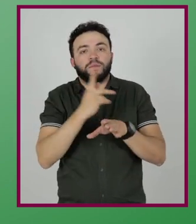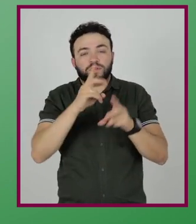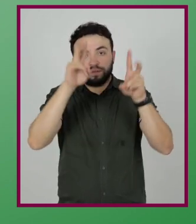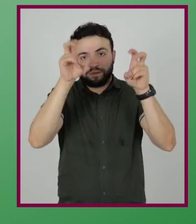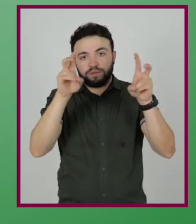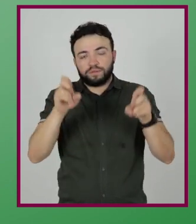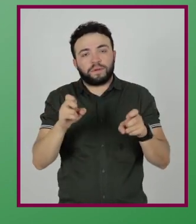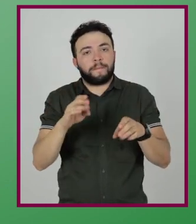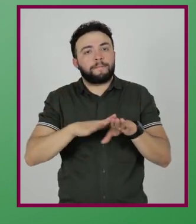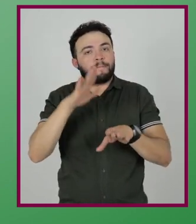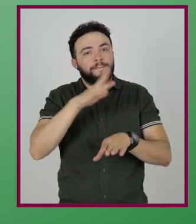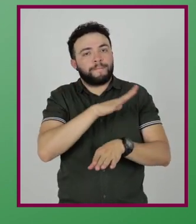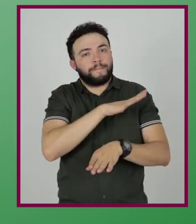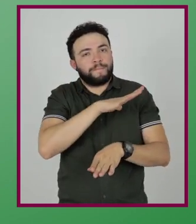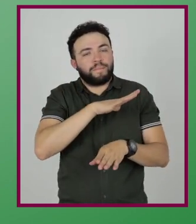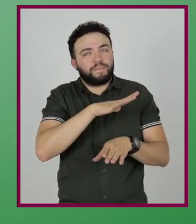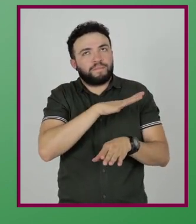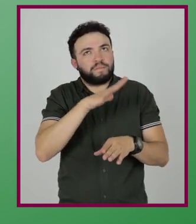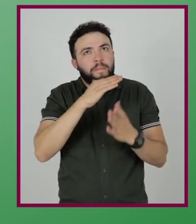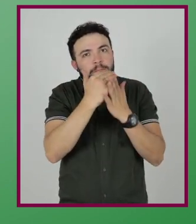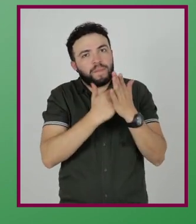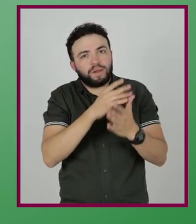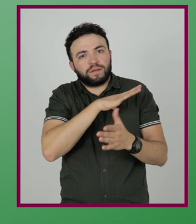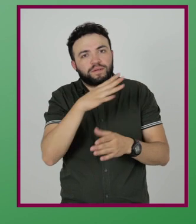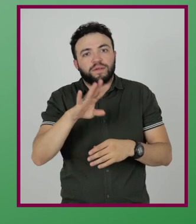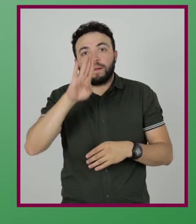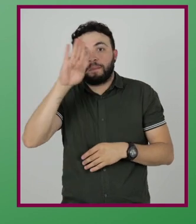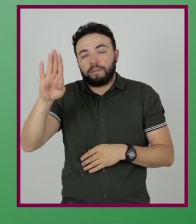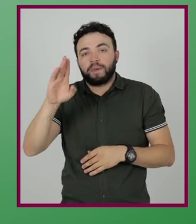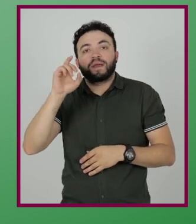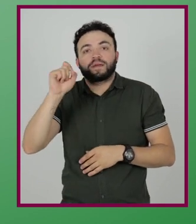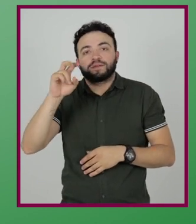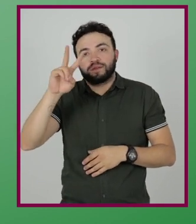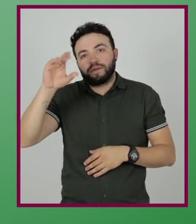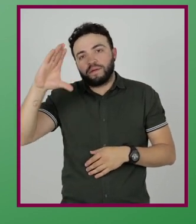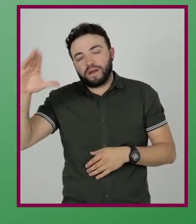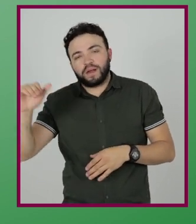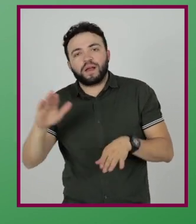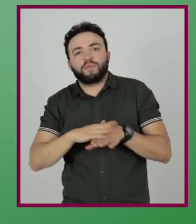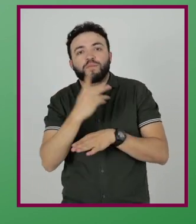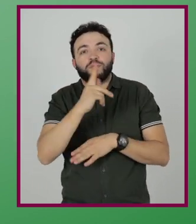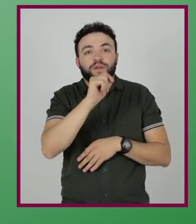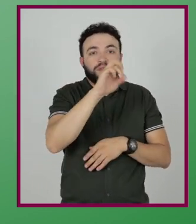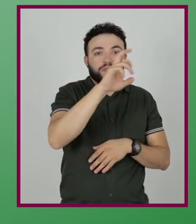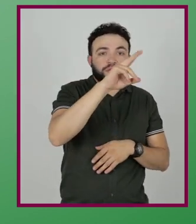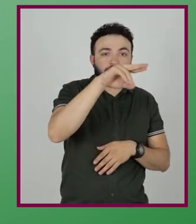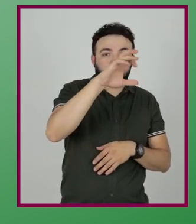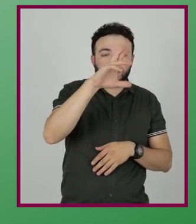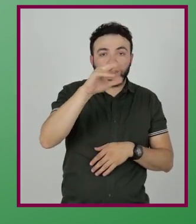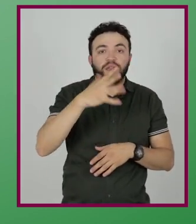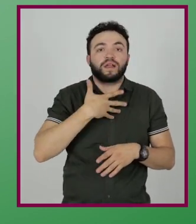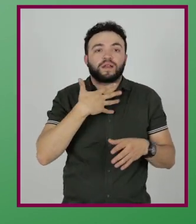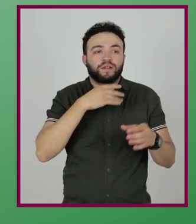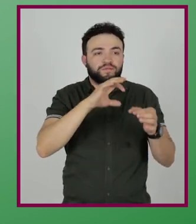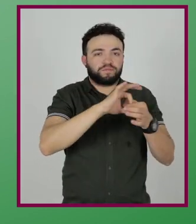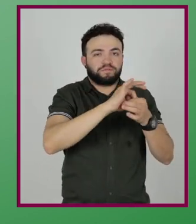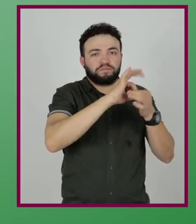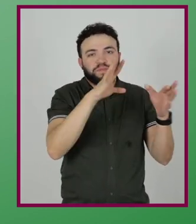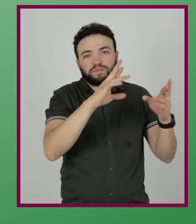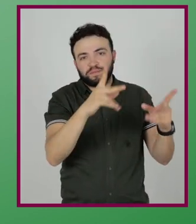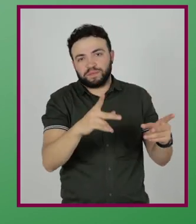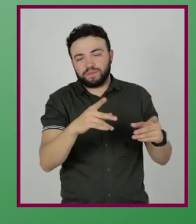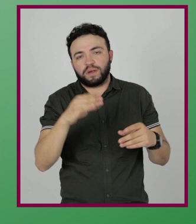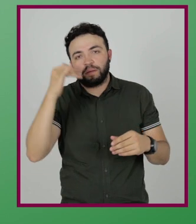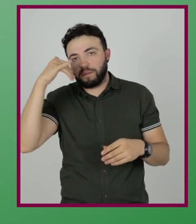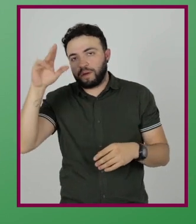concepto mucho menos general. Entonces, ¿qué sería B? Pues B sería vaca porque ternera se desprende de